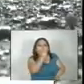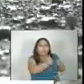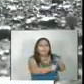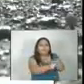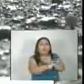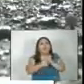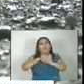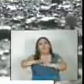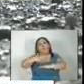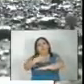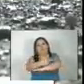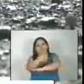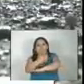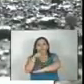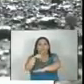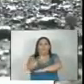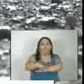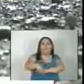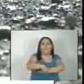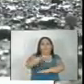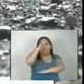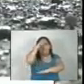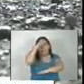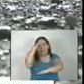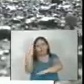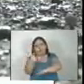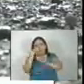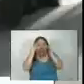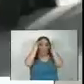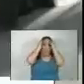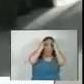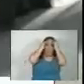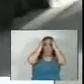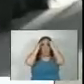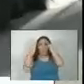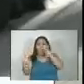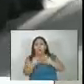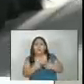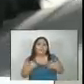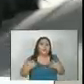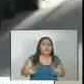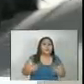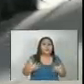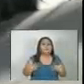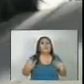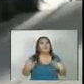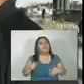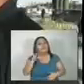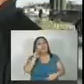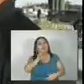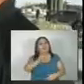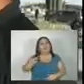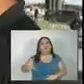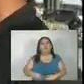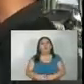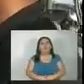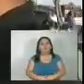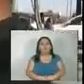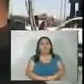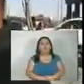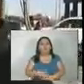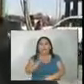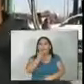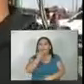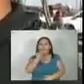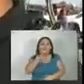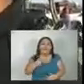Del otro lado de la frontera, en México, la desesperación es el común denominador y la desesperanza comienza a ser mella. La verdad ya se nos están